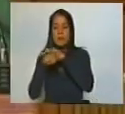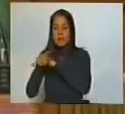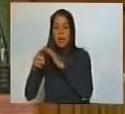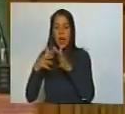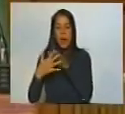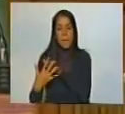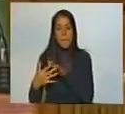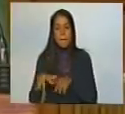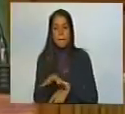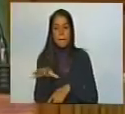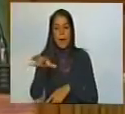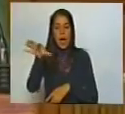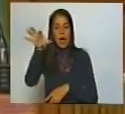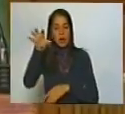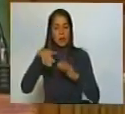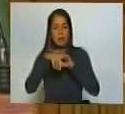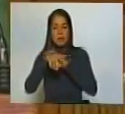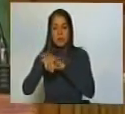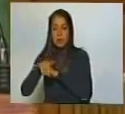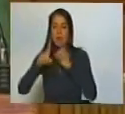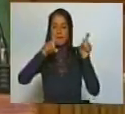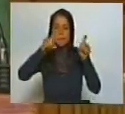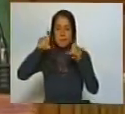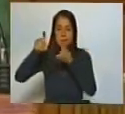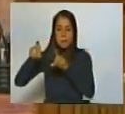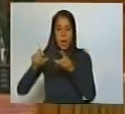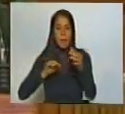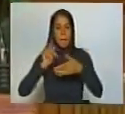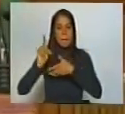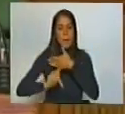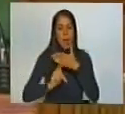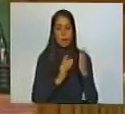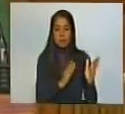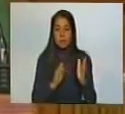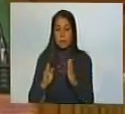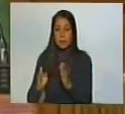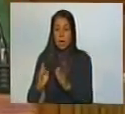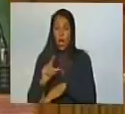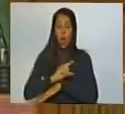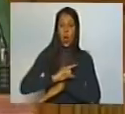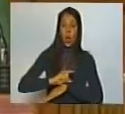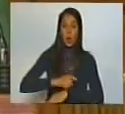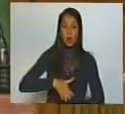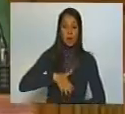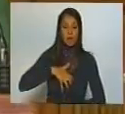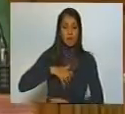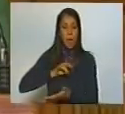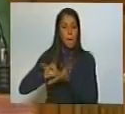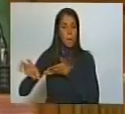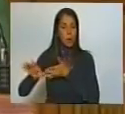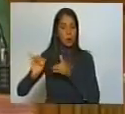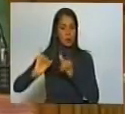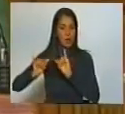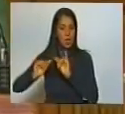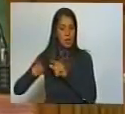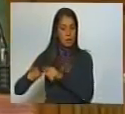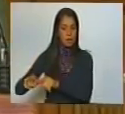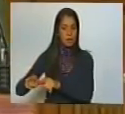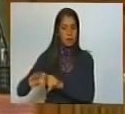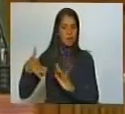a la gente, ¿no? Y lo destituyeron de inmediato. ¿Qué pasó? Se lo